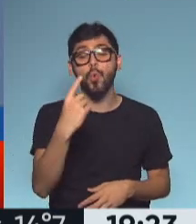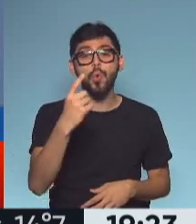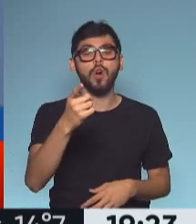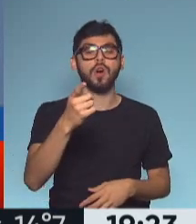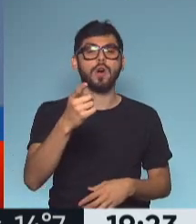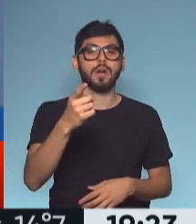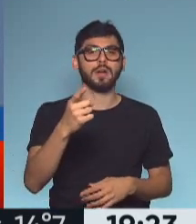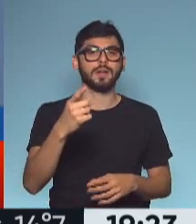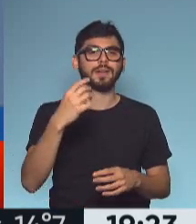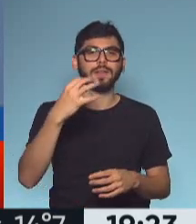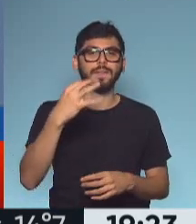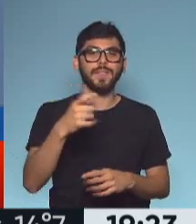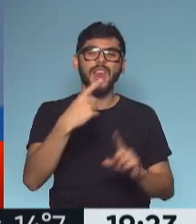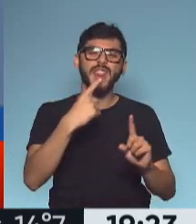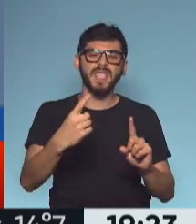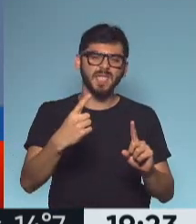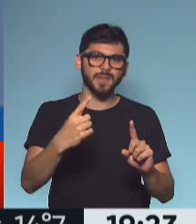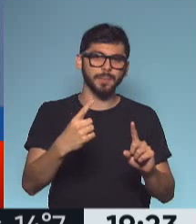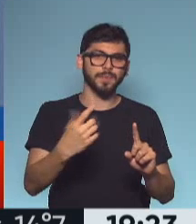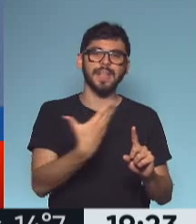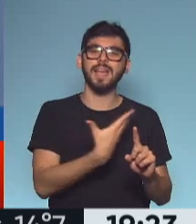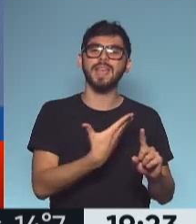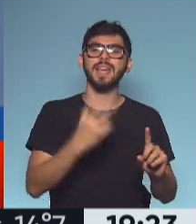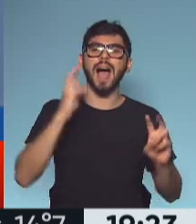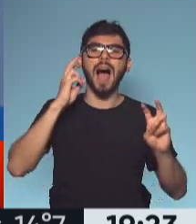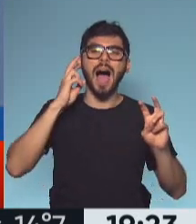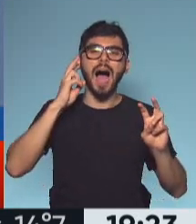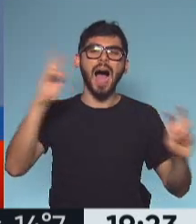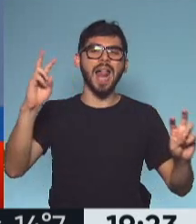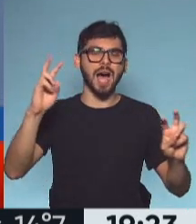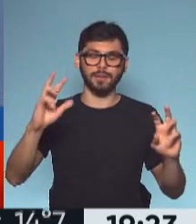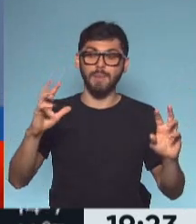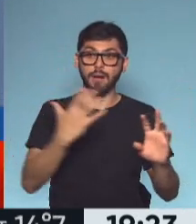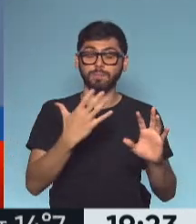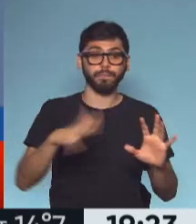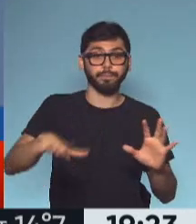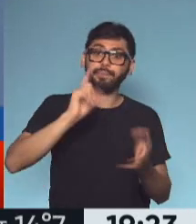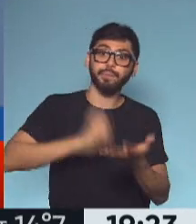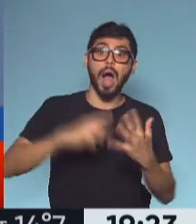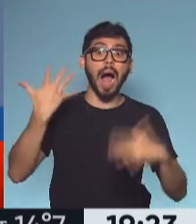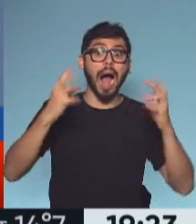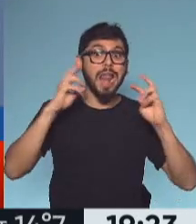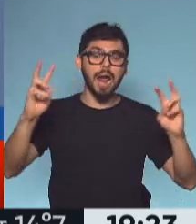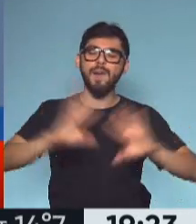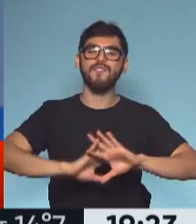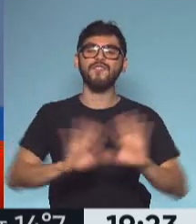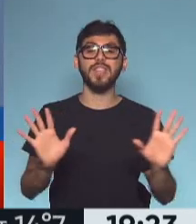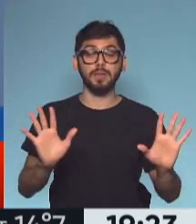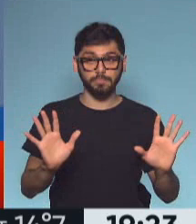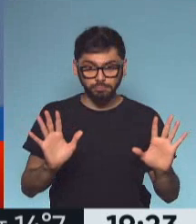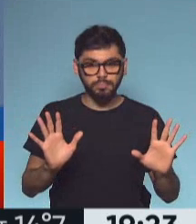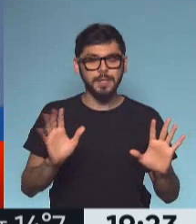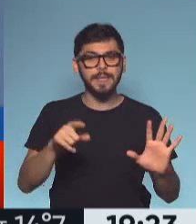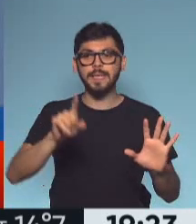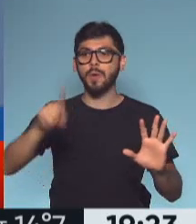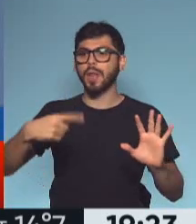sobre el fin, como le dicen allá, del estado de alarma, el estado de excepción, ¿no? Y eso generó, digo, muchas tensiones, muchas